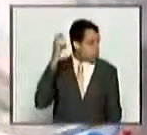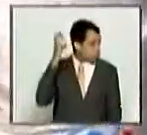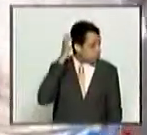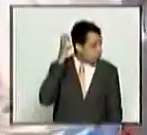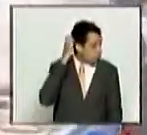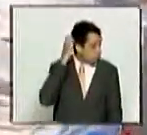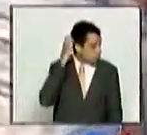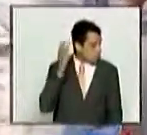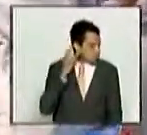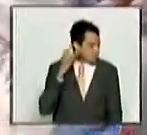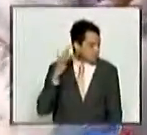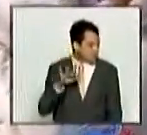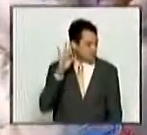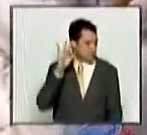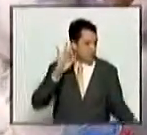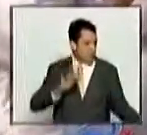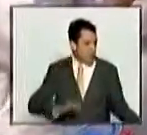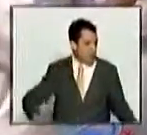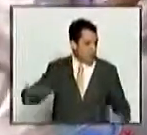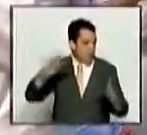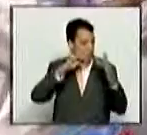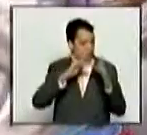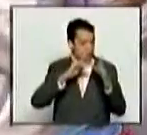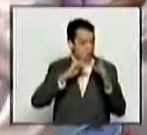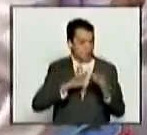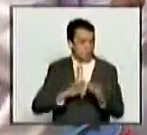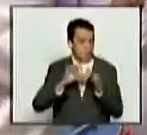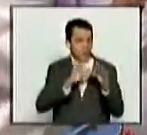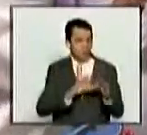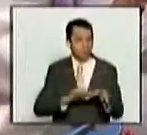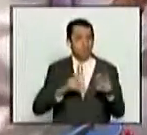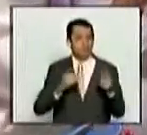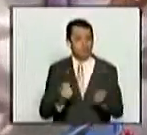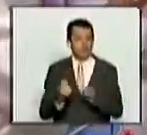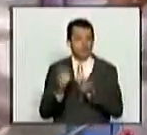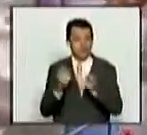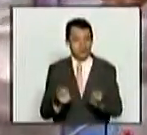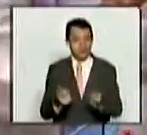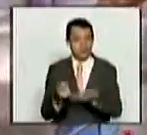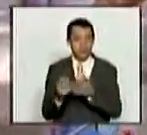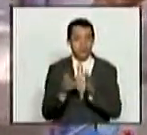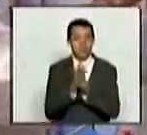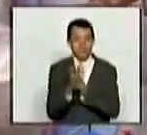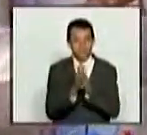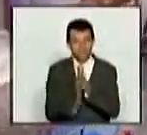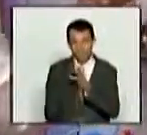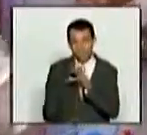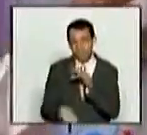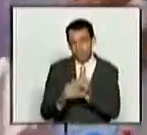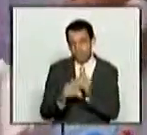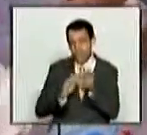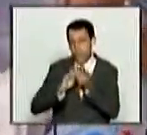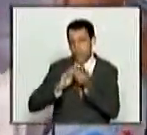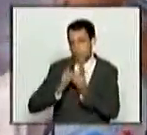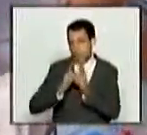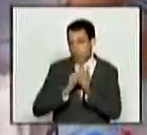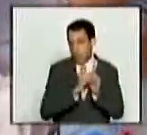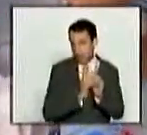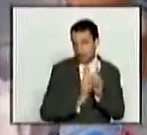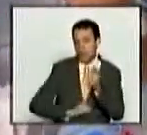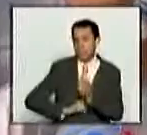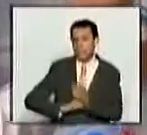por 3 neuronas, una emisión de láser va al cerebro y cambia la información de ese dolor, de